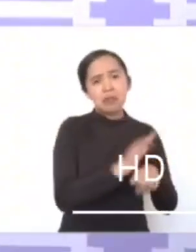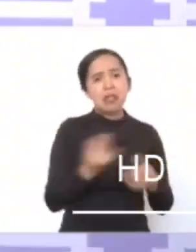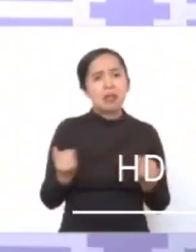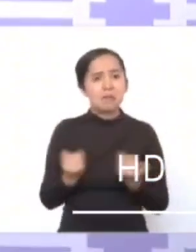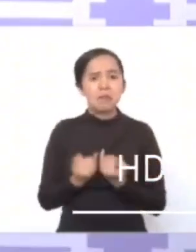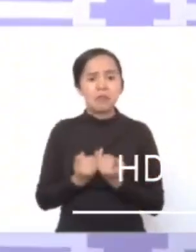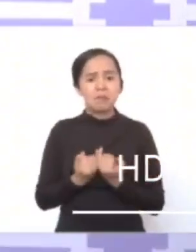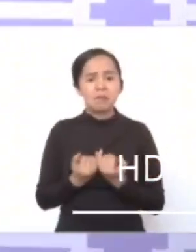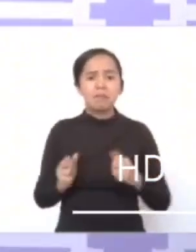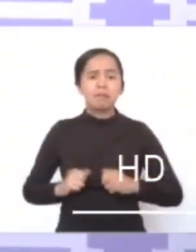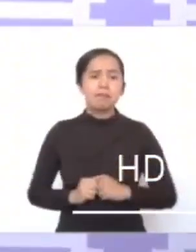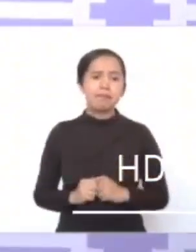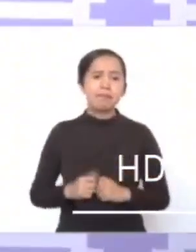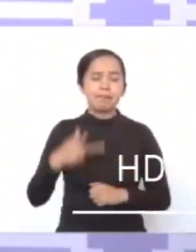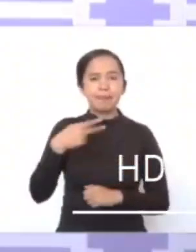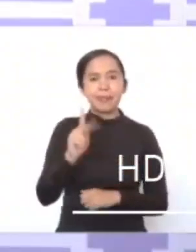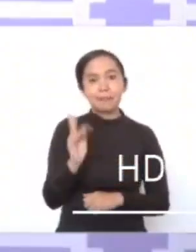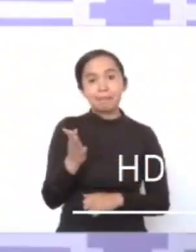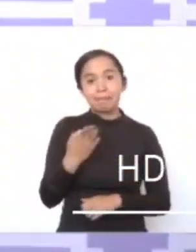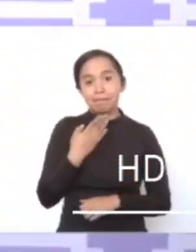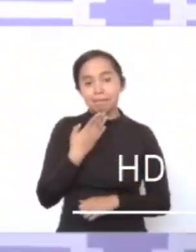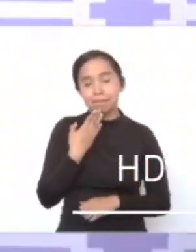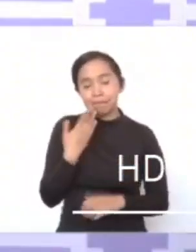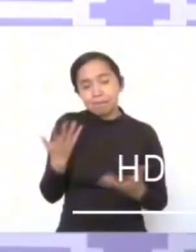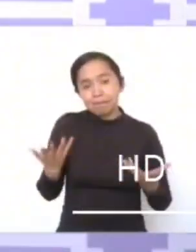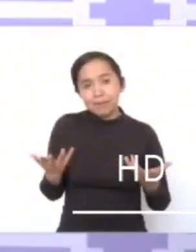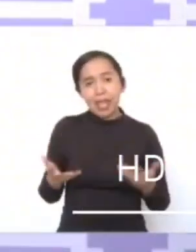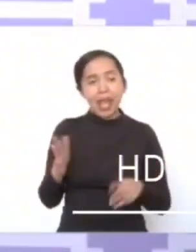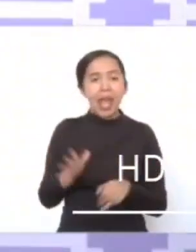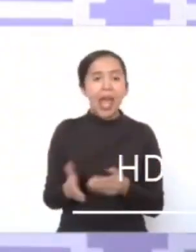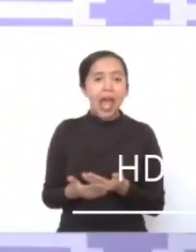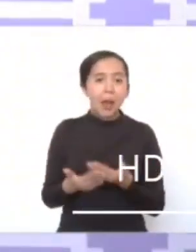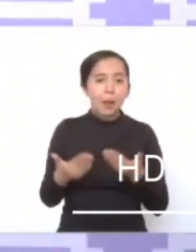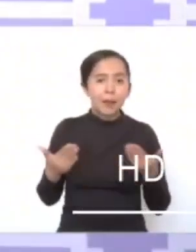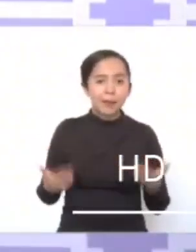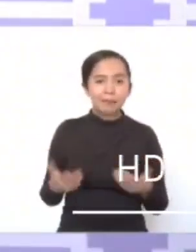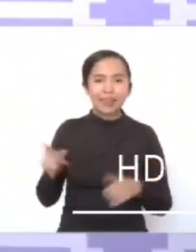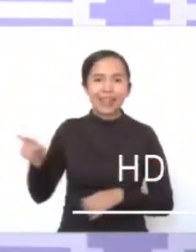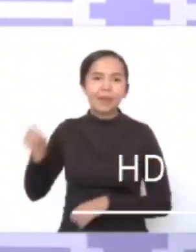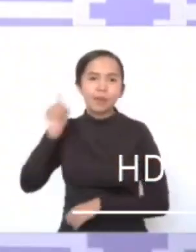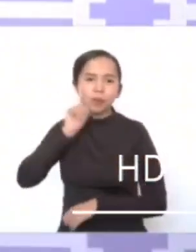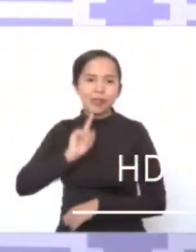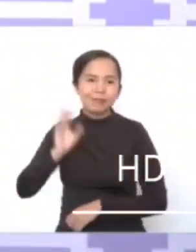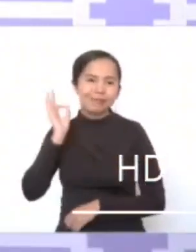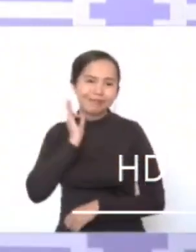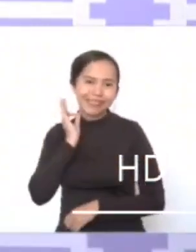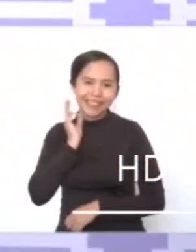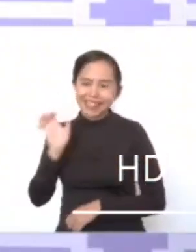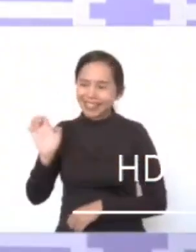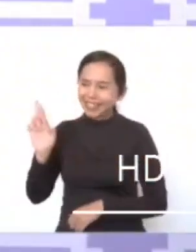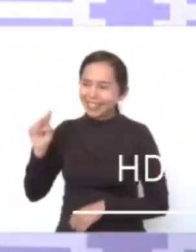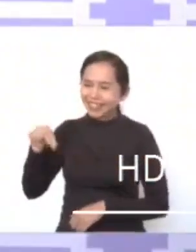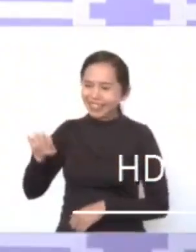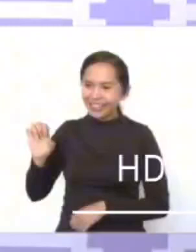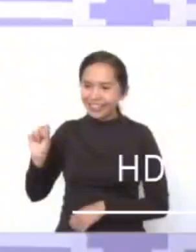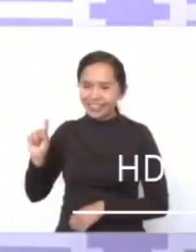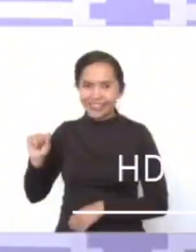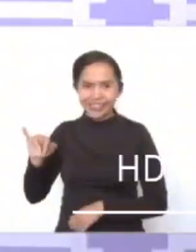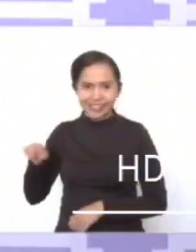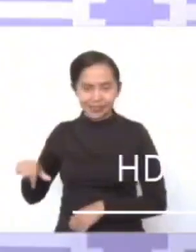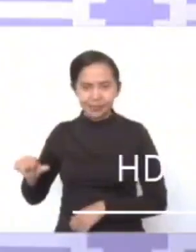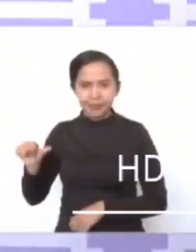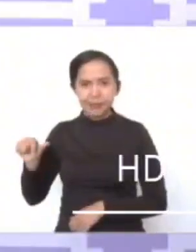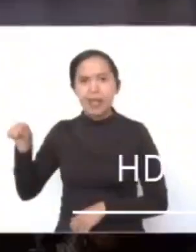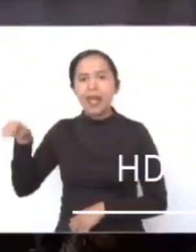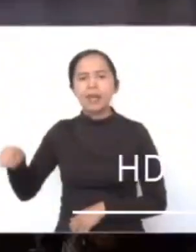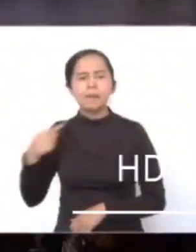bueno, afortunadamente, pues llegó la fiscal Ernestina Godoy y dijo: